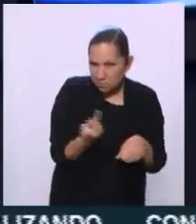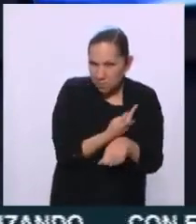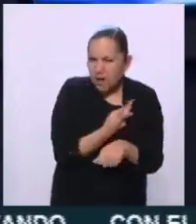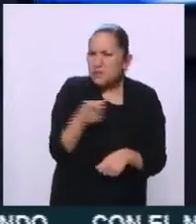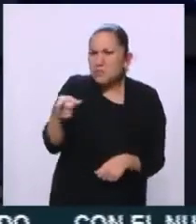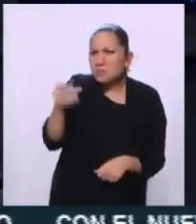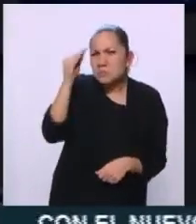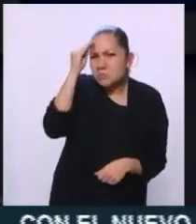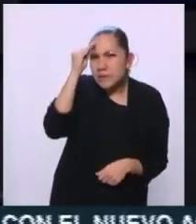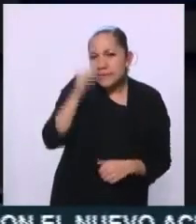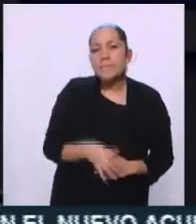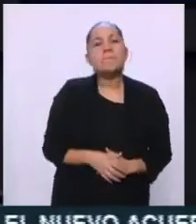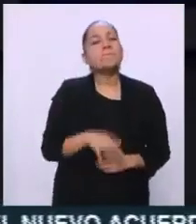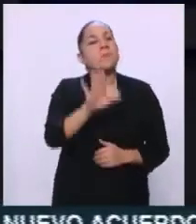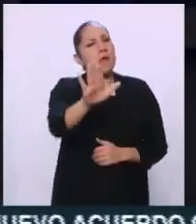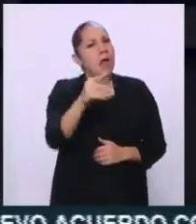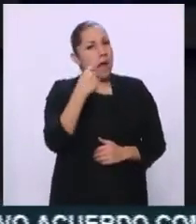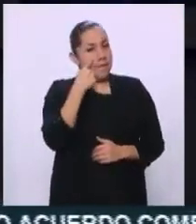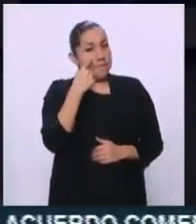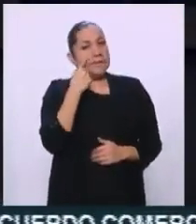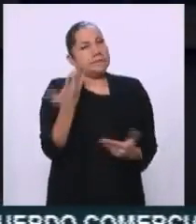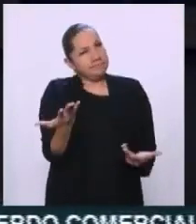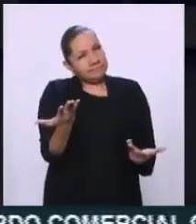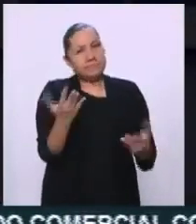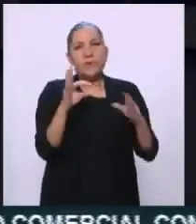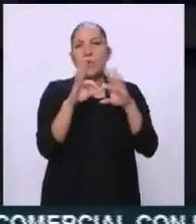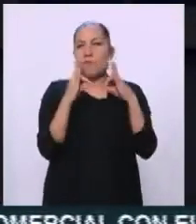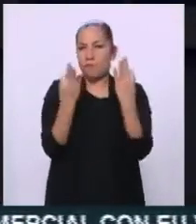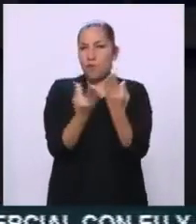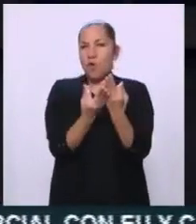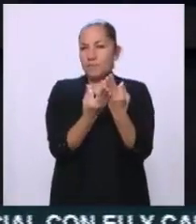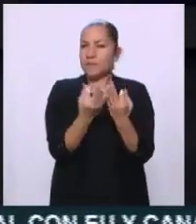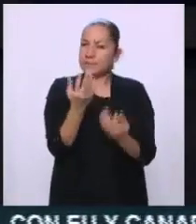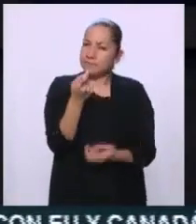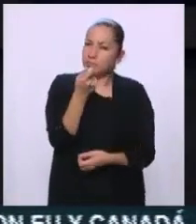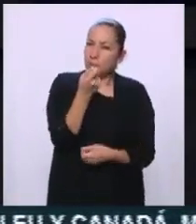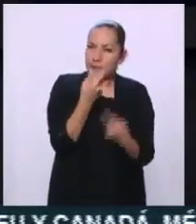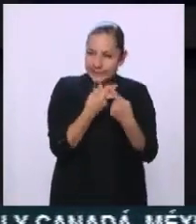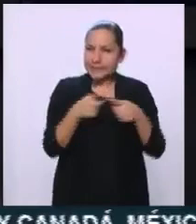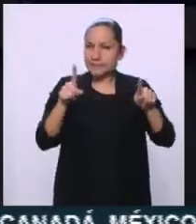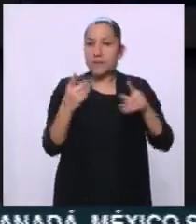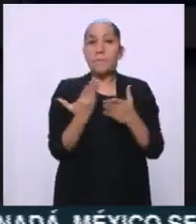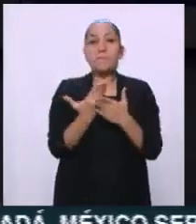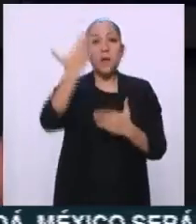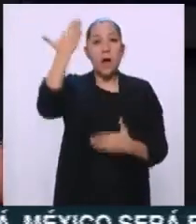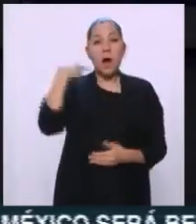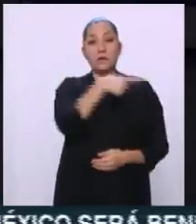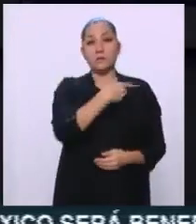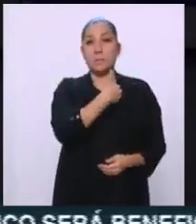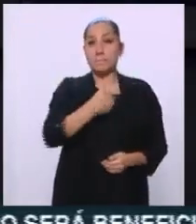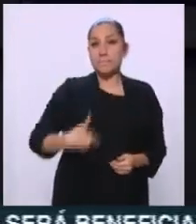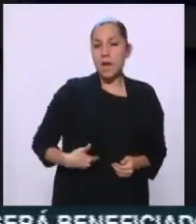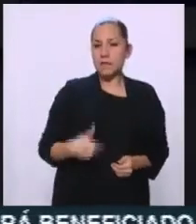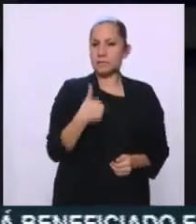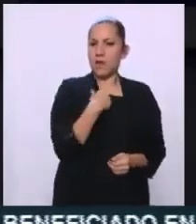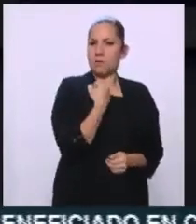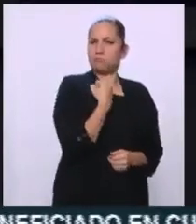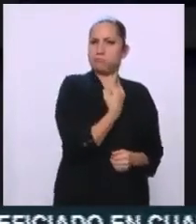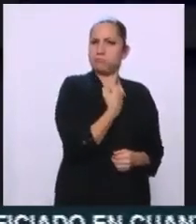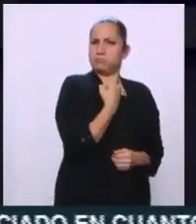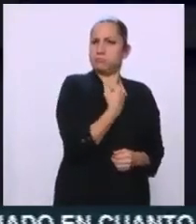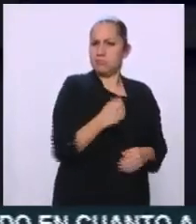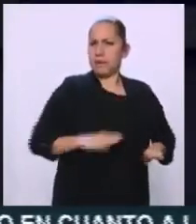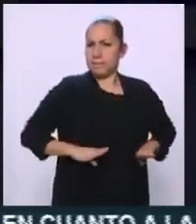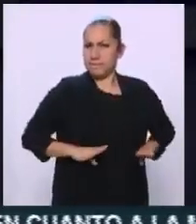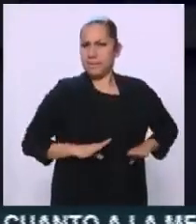de un sistema autoritario, del partido casi único, por algún presidente lo dijo, que por cierto habló de la política ficción.